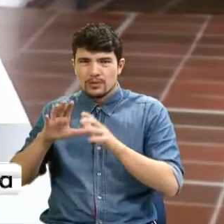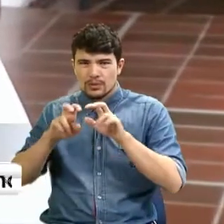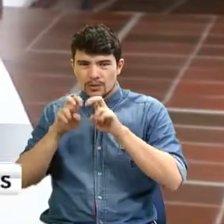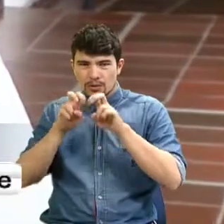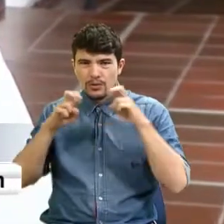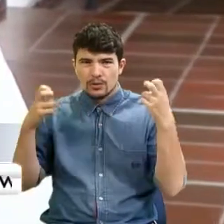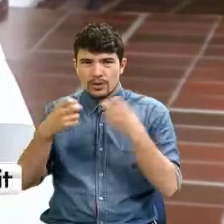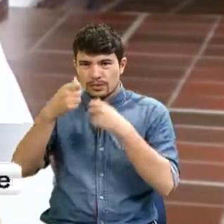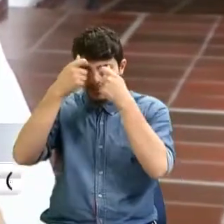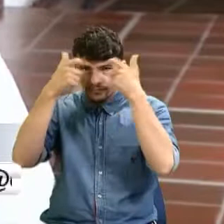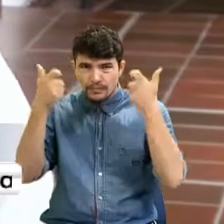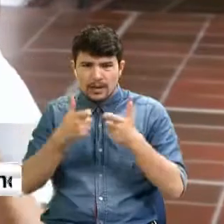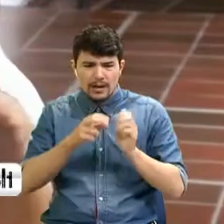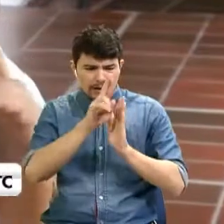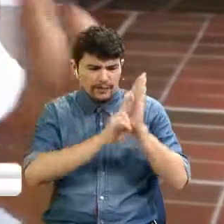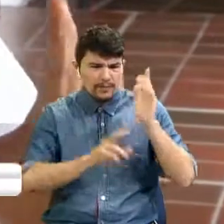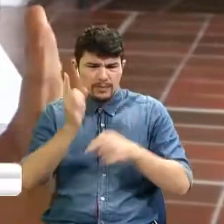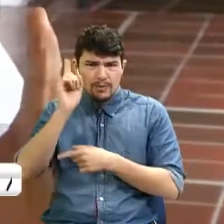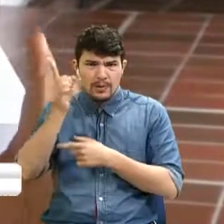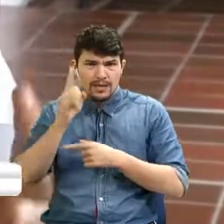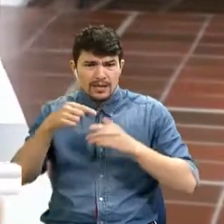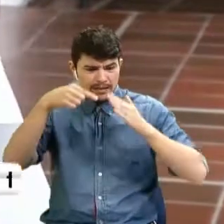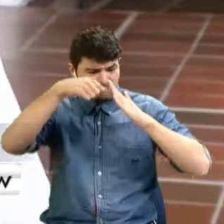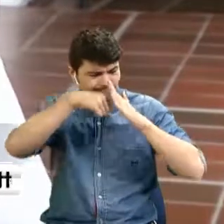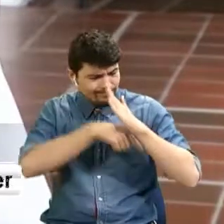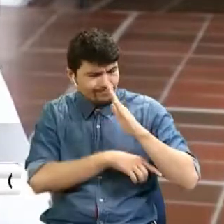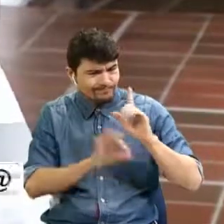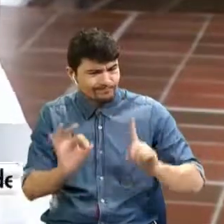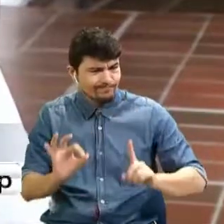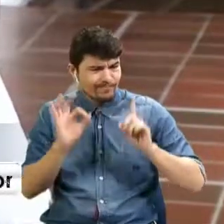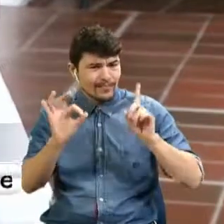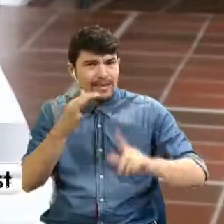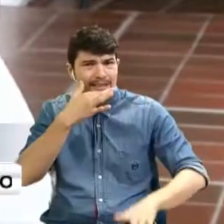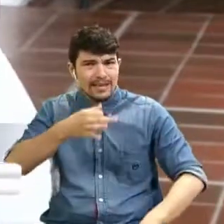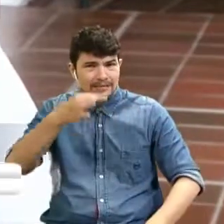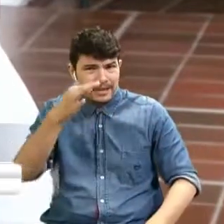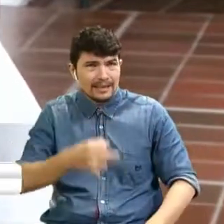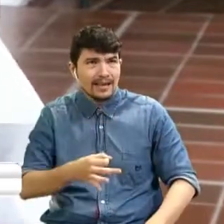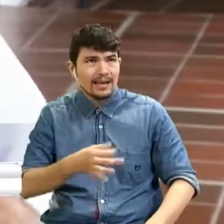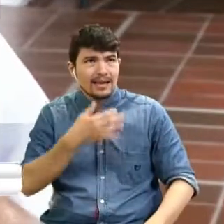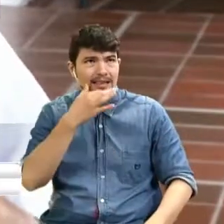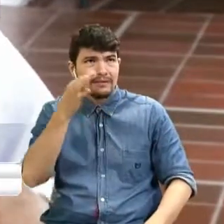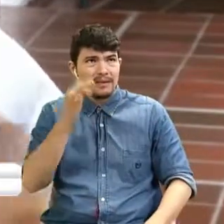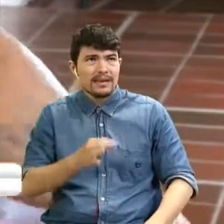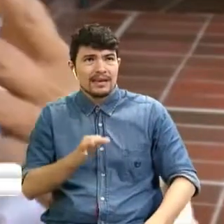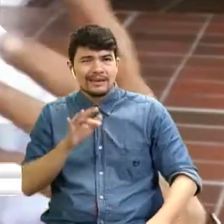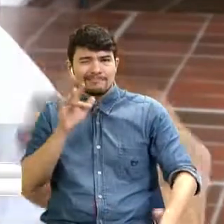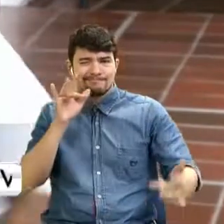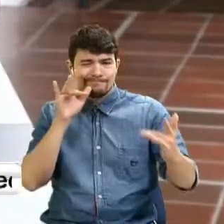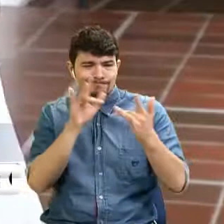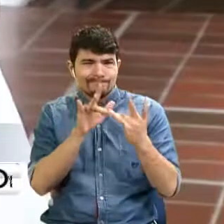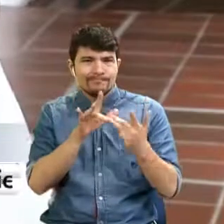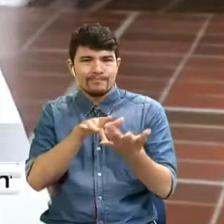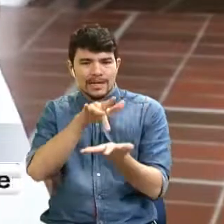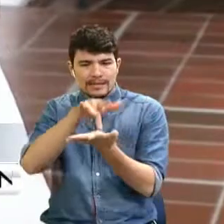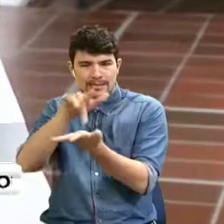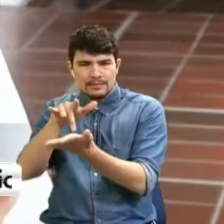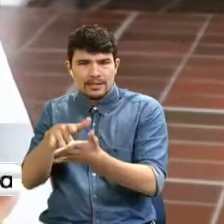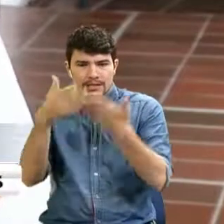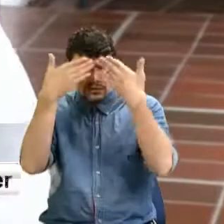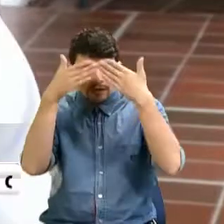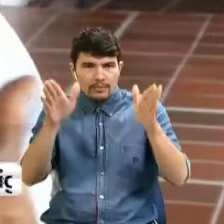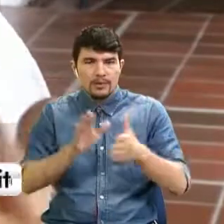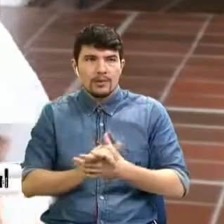una reforma política más profunda que realmente diera mucha participación democrática